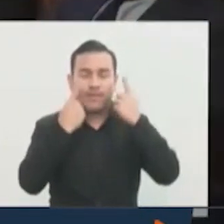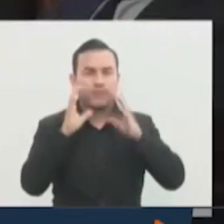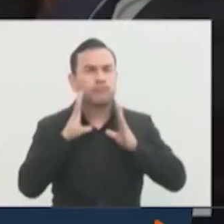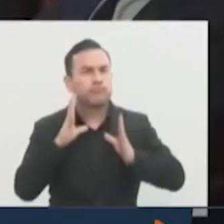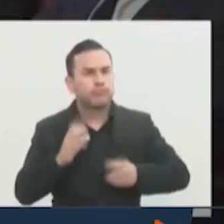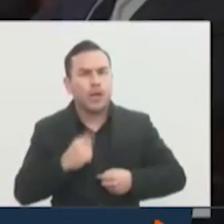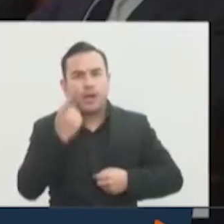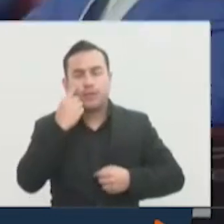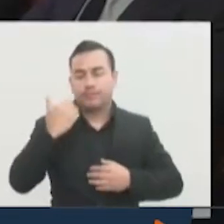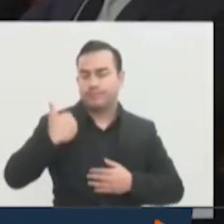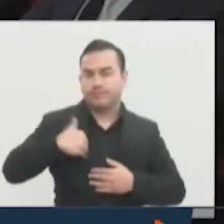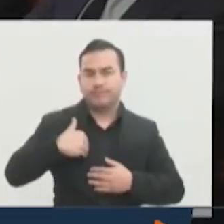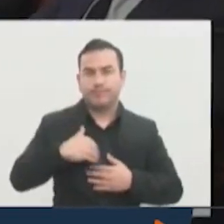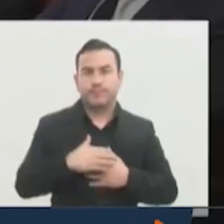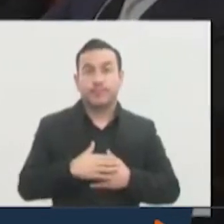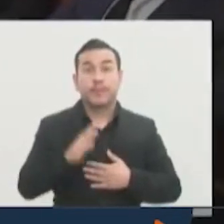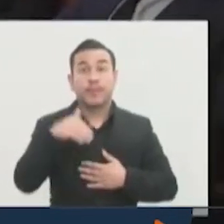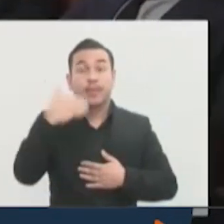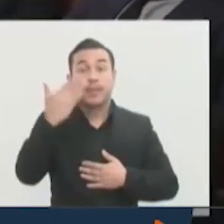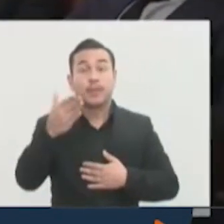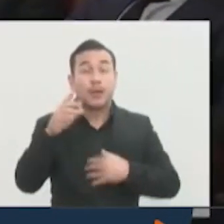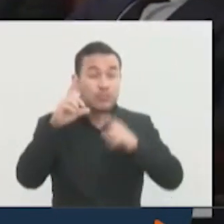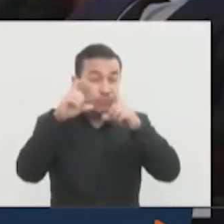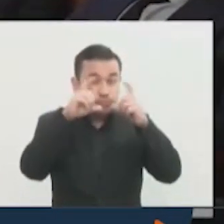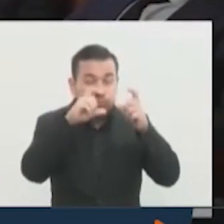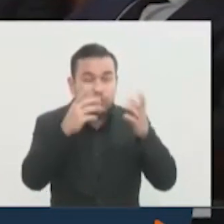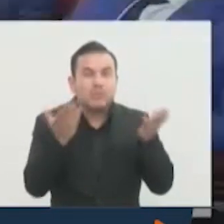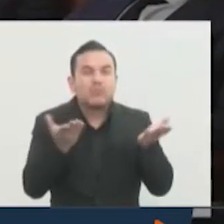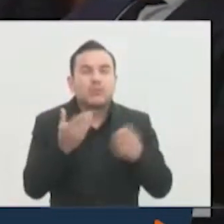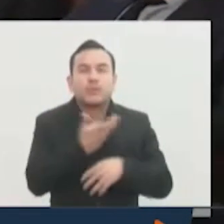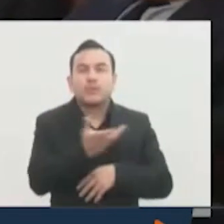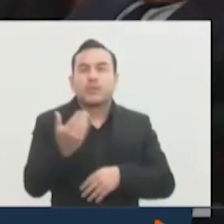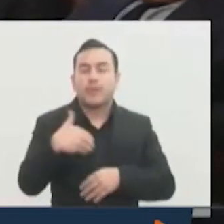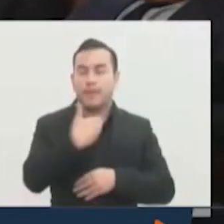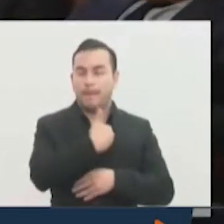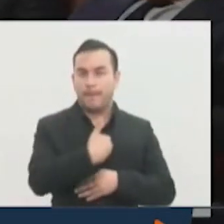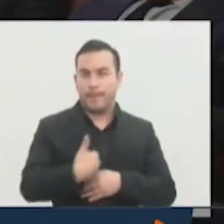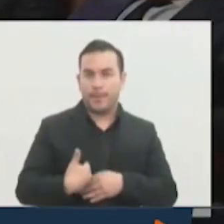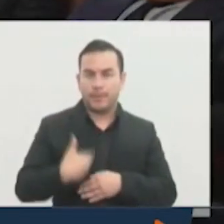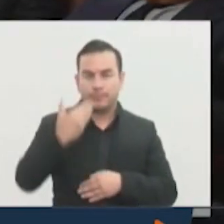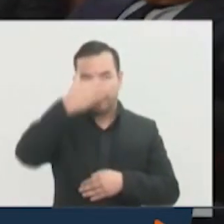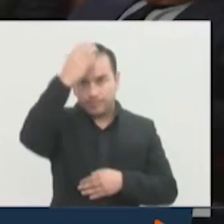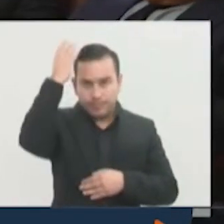hídrico y aeroportuarios para tel Mónica Linares